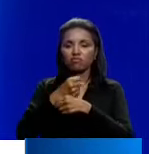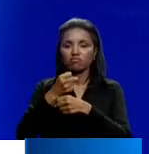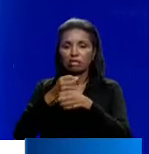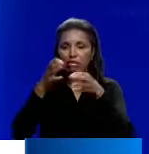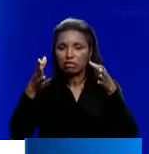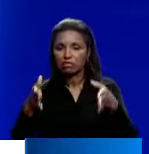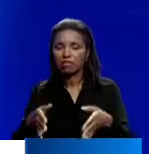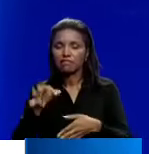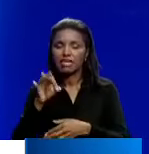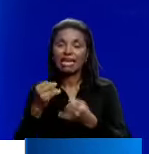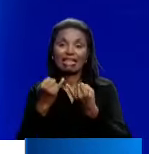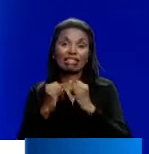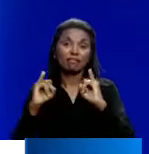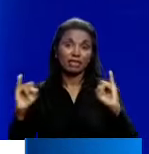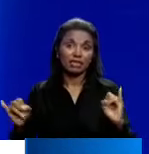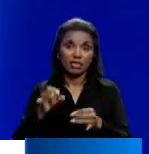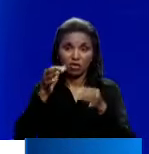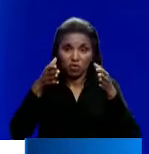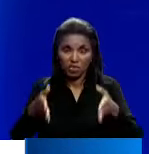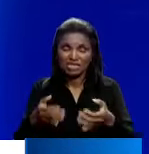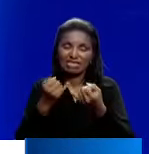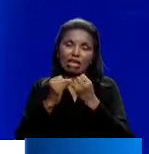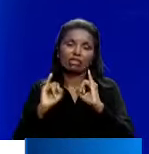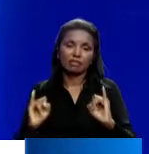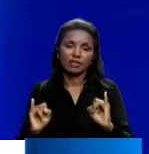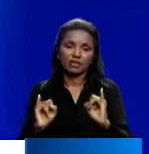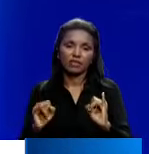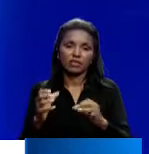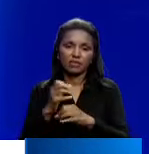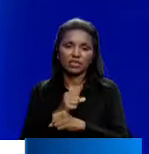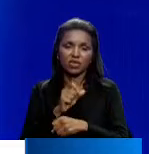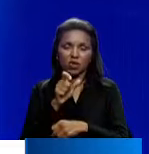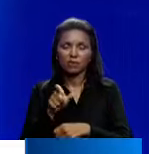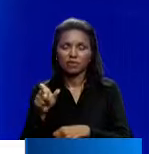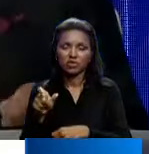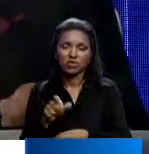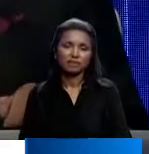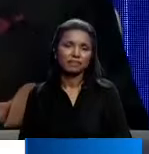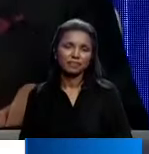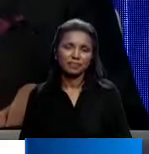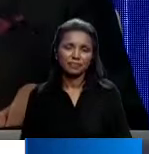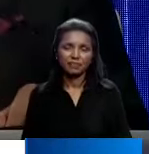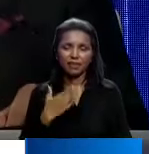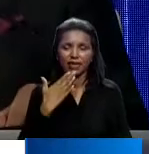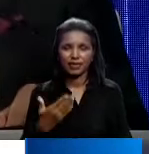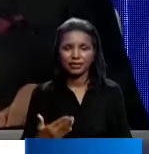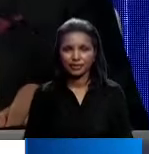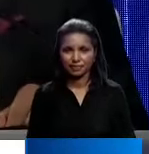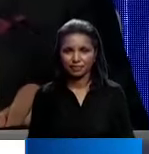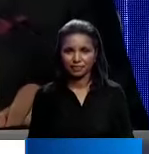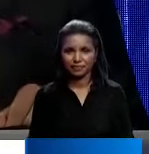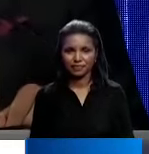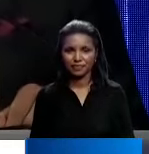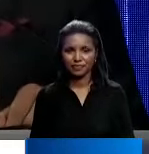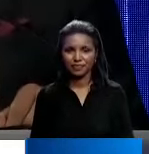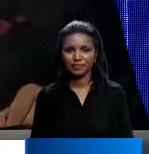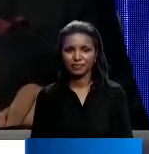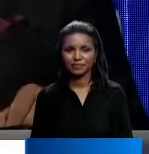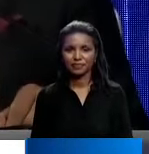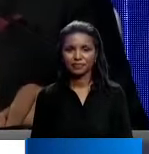sean independientes y lo vamos a hacer con la consulta pública. Gracias, candidato Rómulo Rú. No hubo